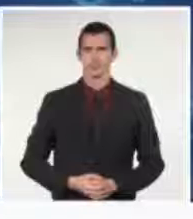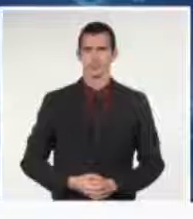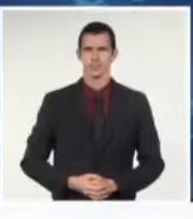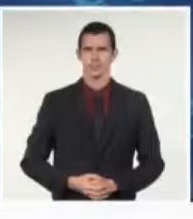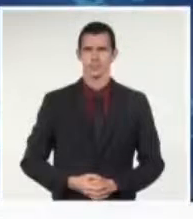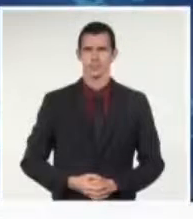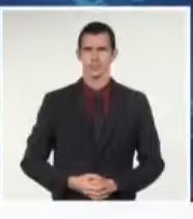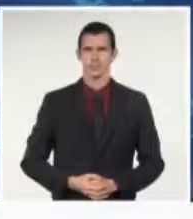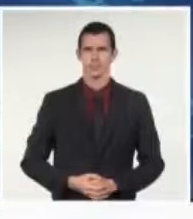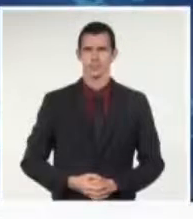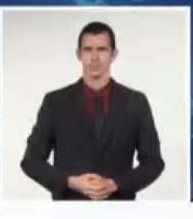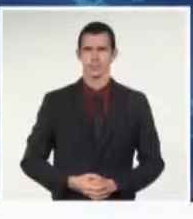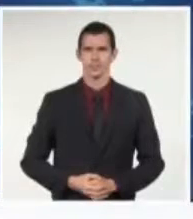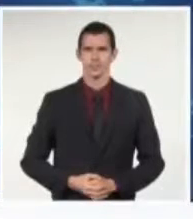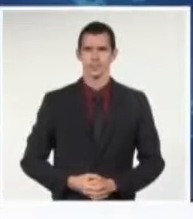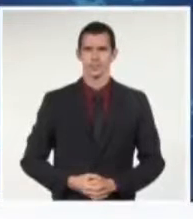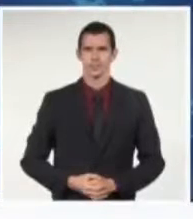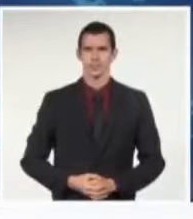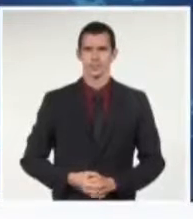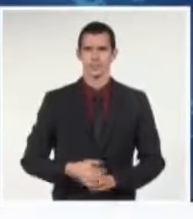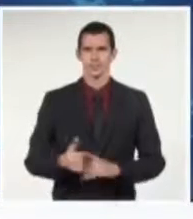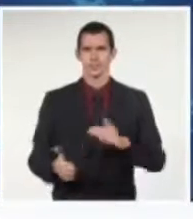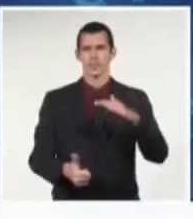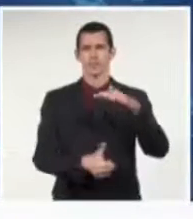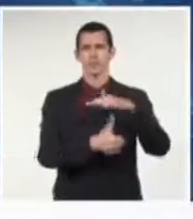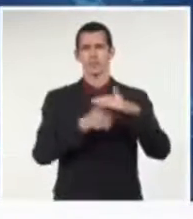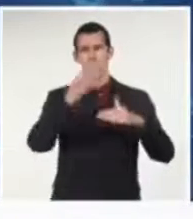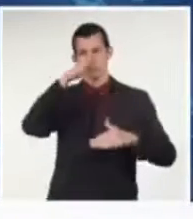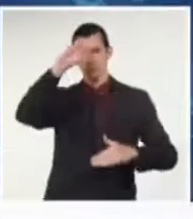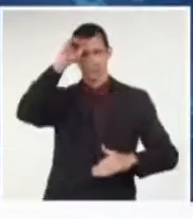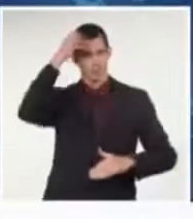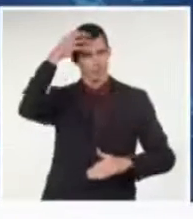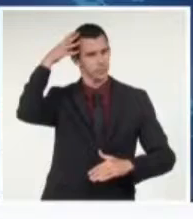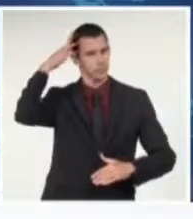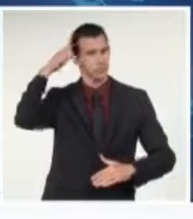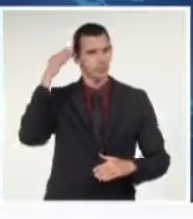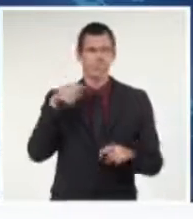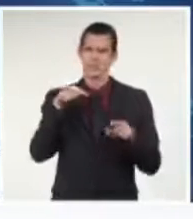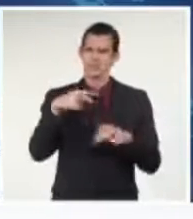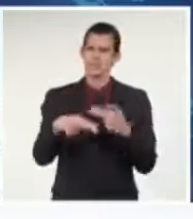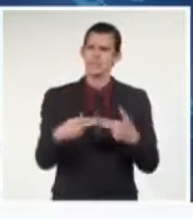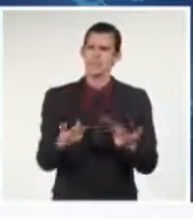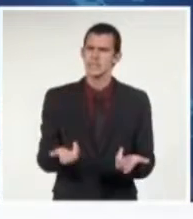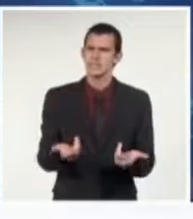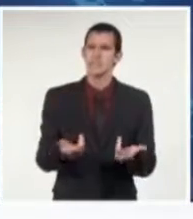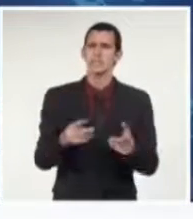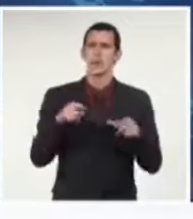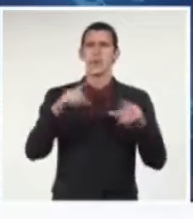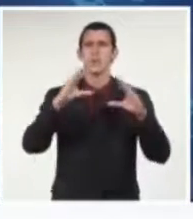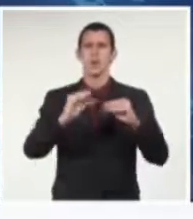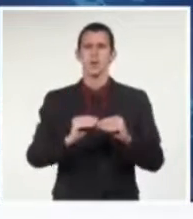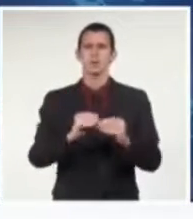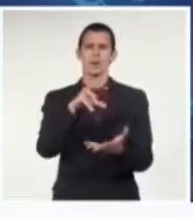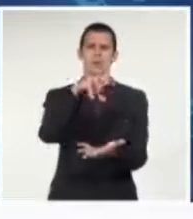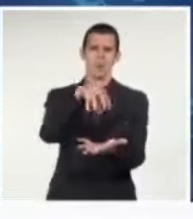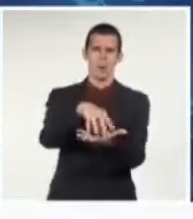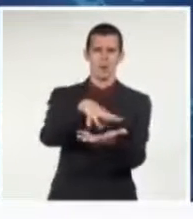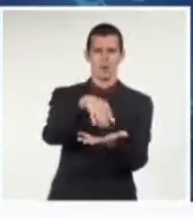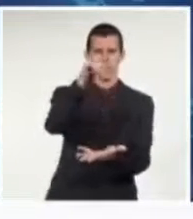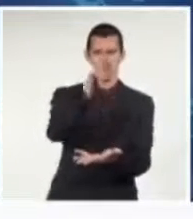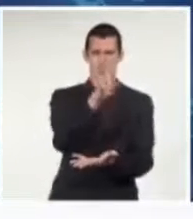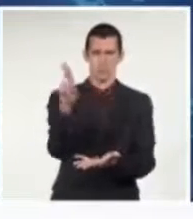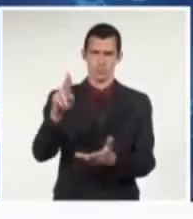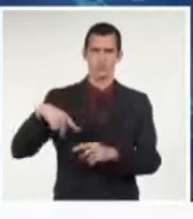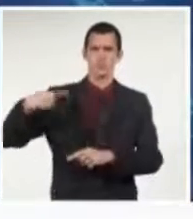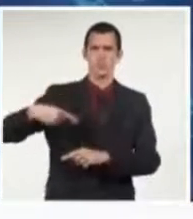El primer secretario del Comité Central del Partido y presidente de la República, Miguel Díaz-Canel Bermúdez, encabezó esta noche desde el Palacio de la Revolución el chequeo